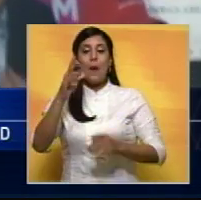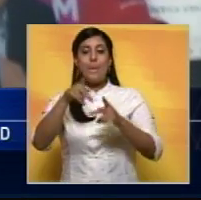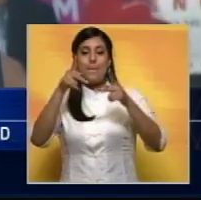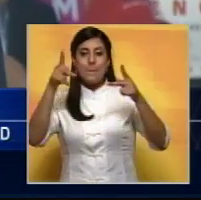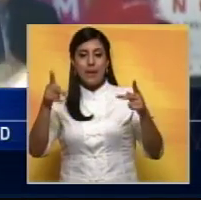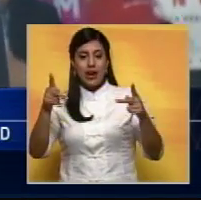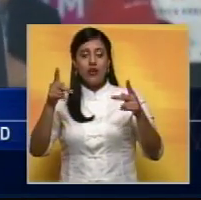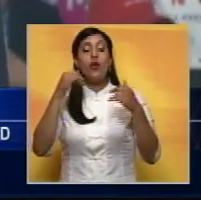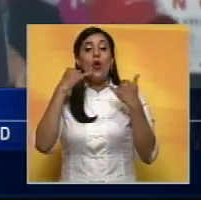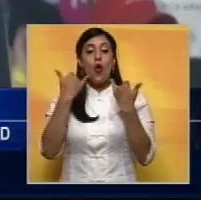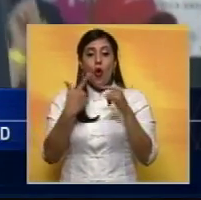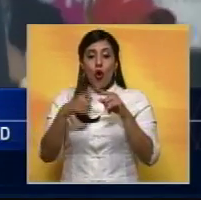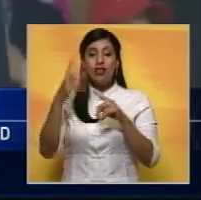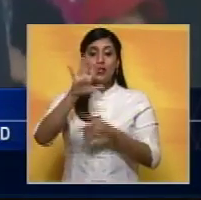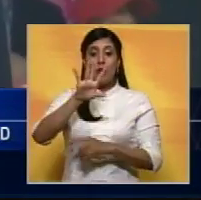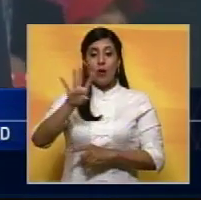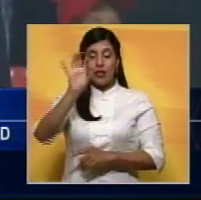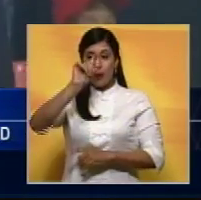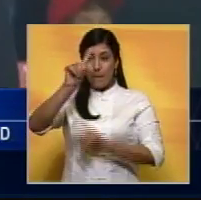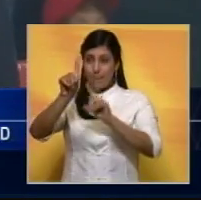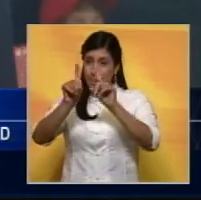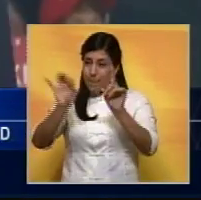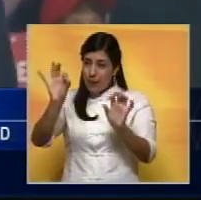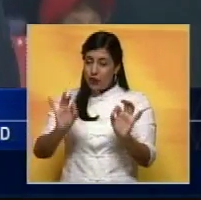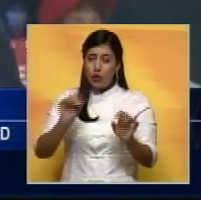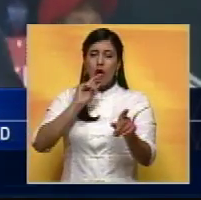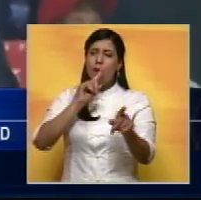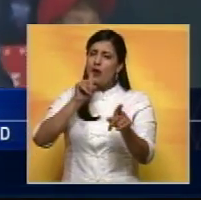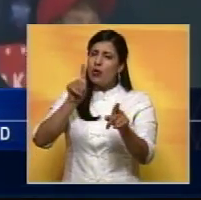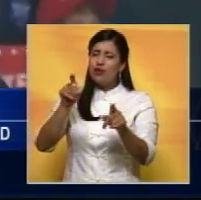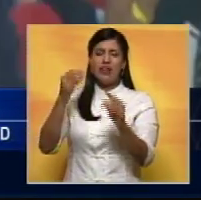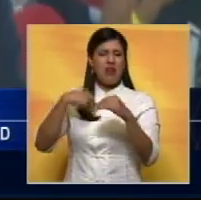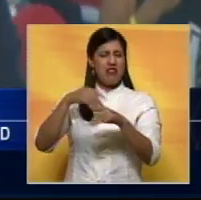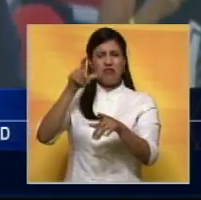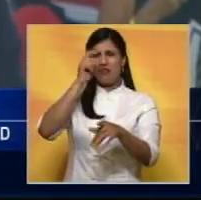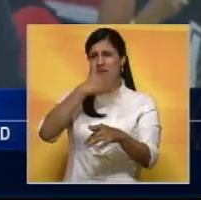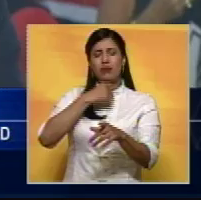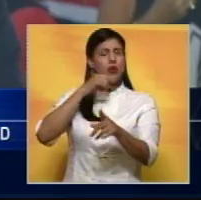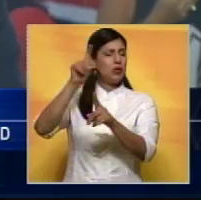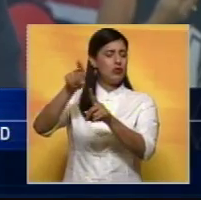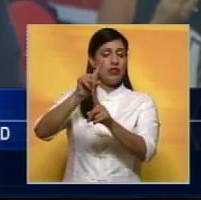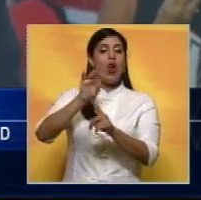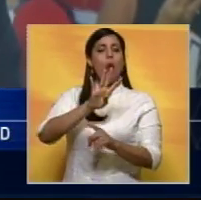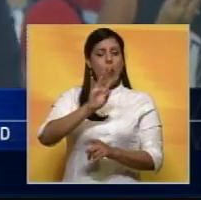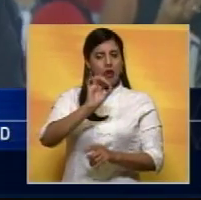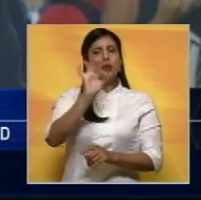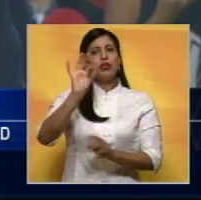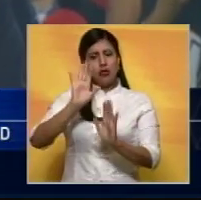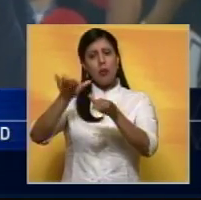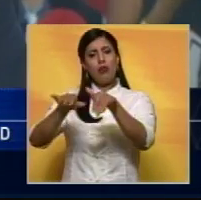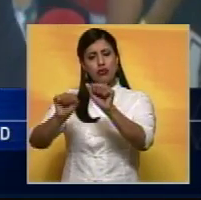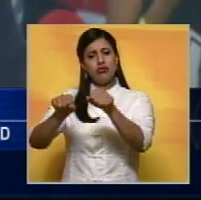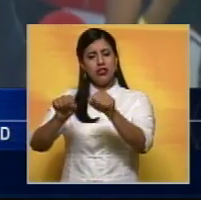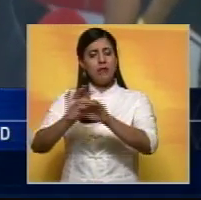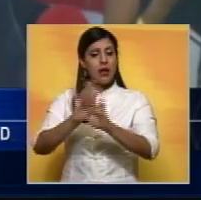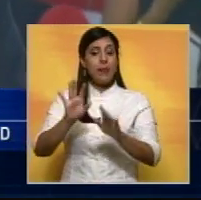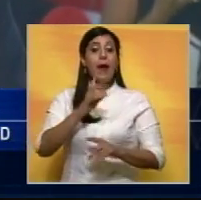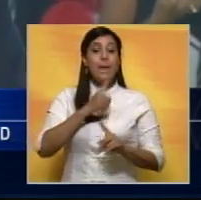Journal, 54% de los encuestados desaprueba el mandato de Trump y solo 40% está a favor. Sin